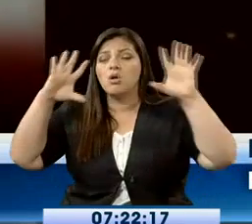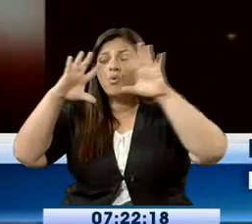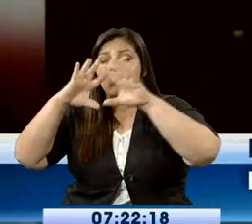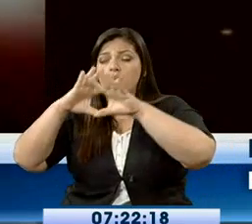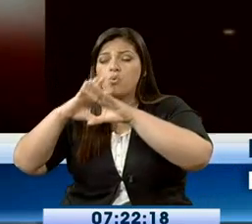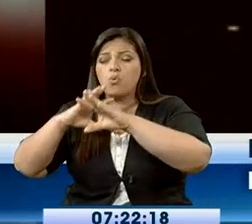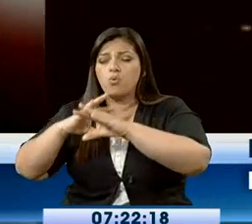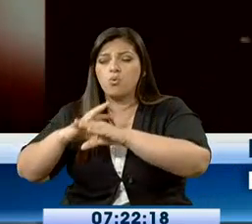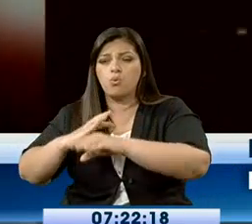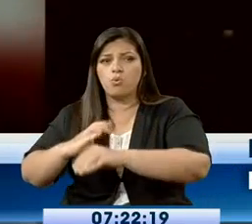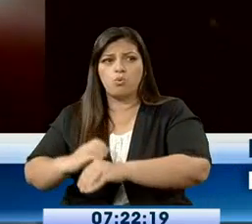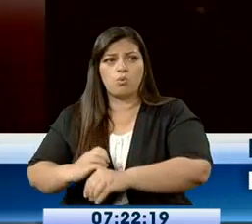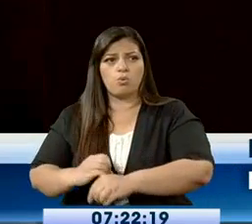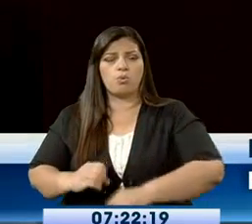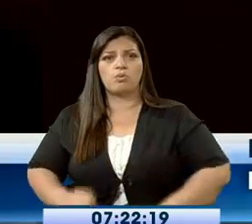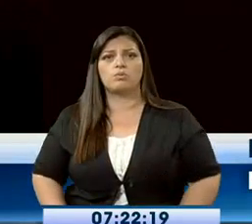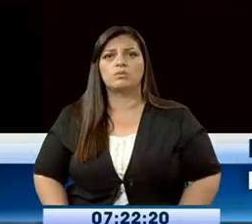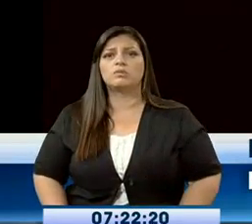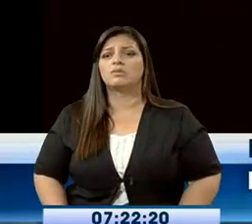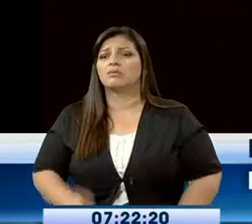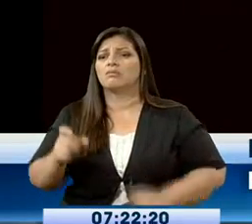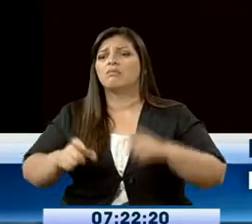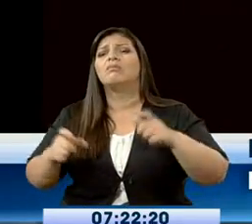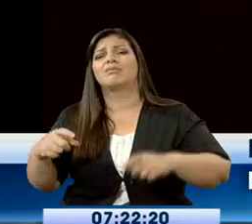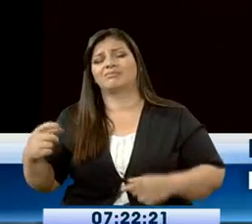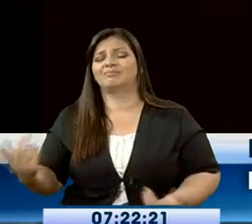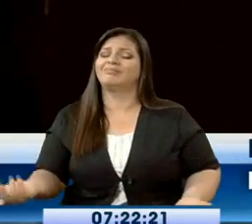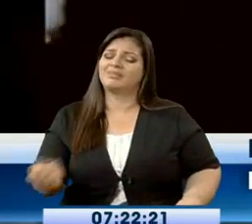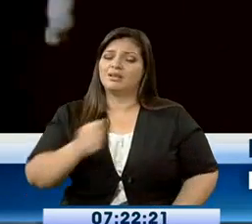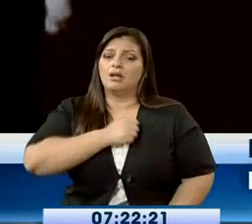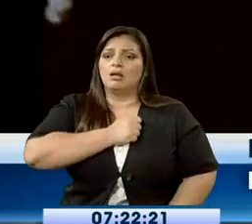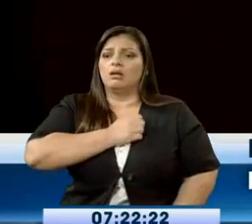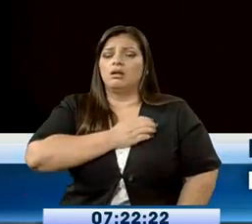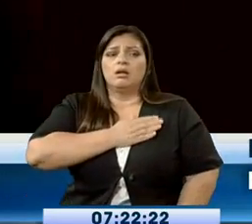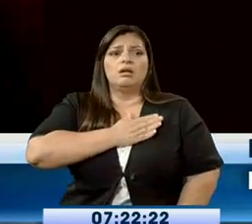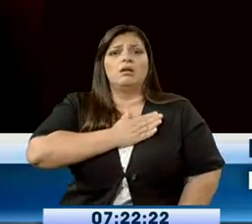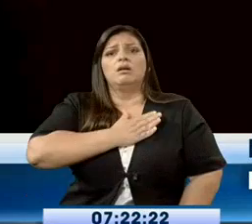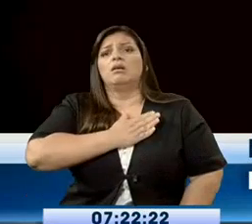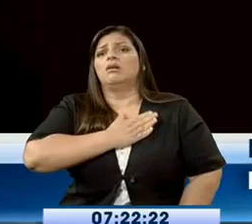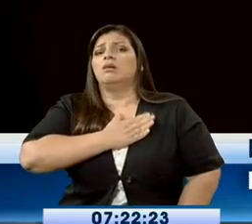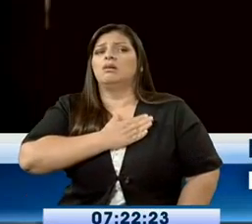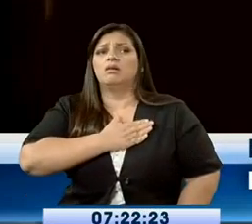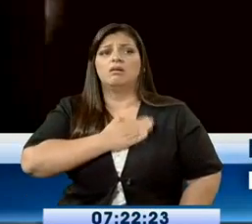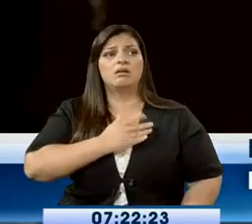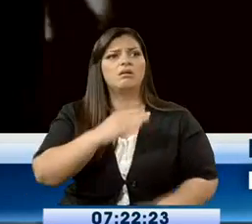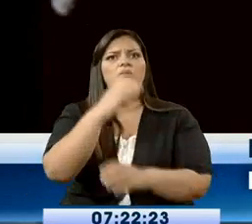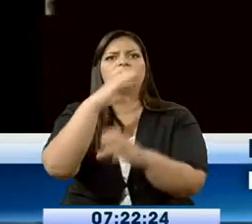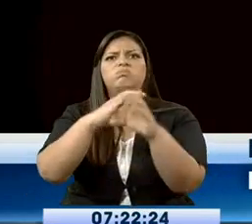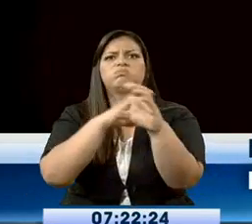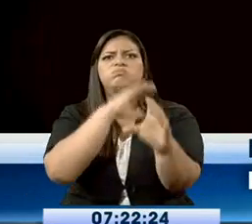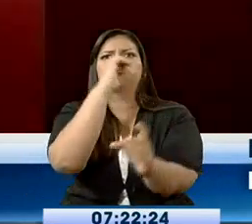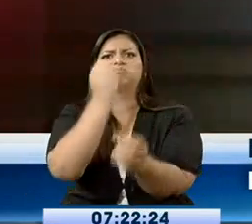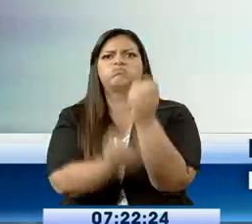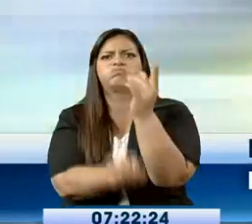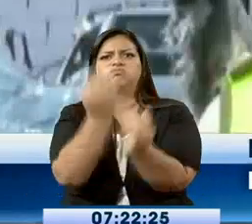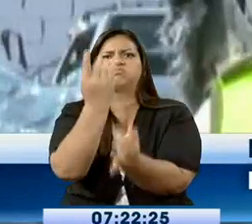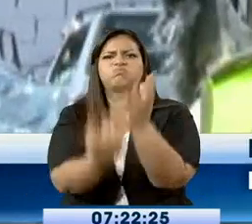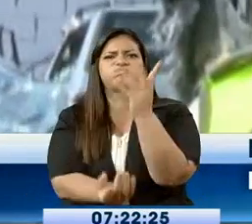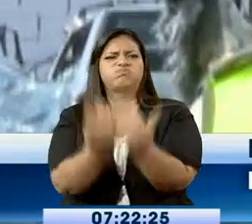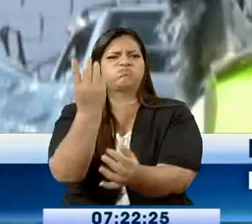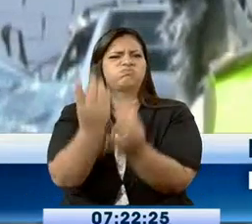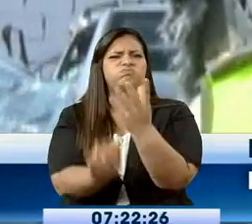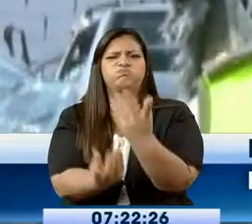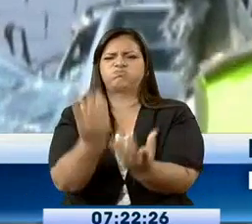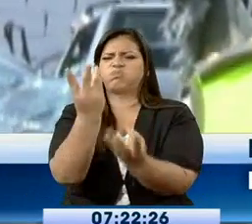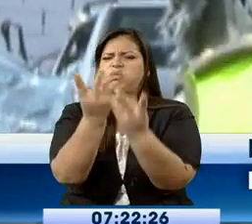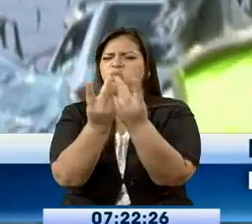personas lesionadas, sí de pasajeros asustados. Las llamas en cuestión de minutos envolvieron al bus, dejándolo solo en fierros. Tuvo una